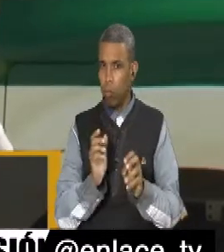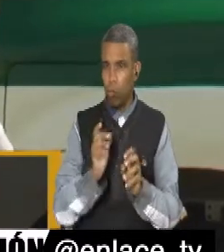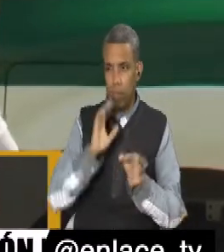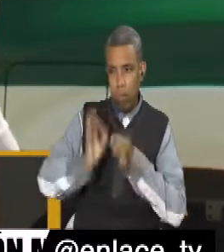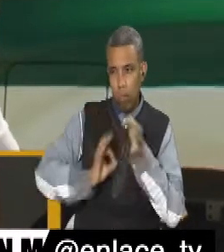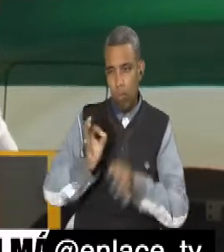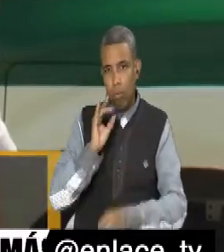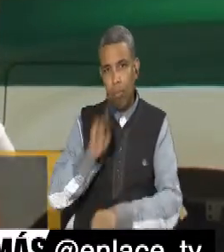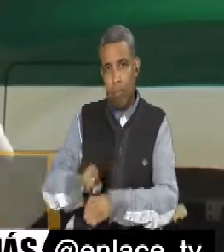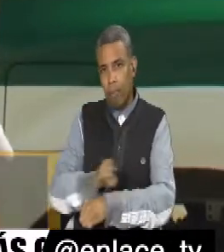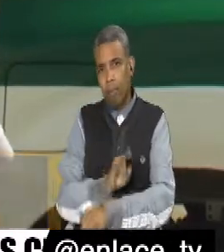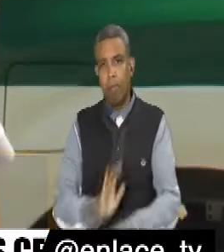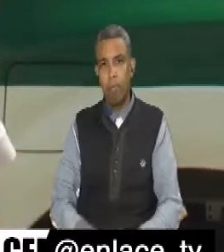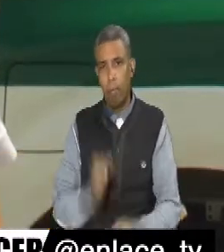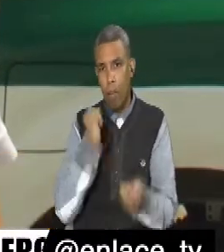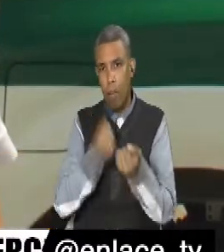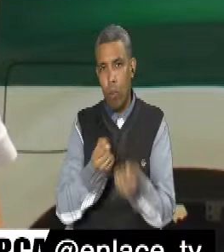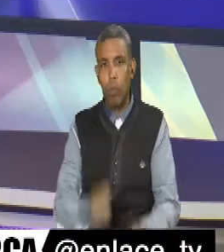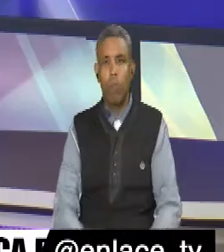Cruz para Enlace Noticias.